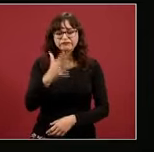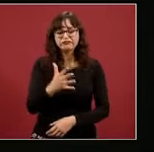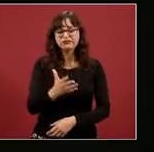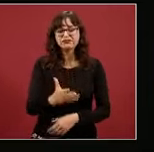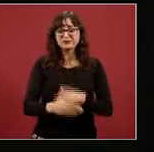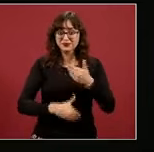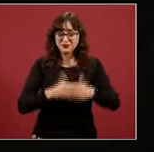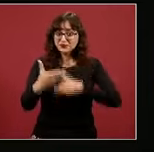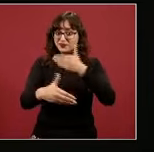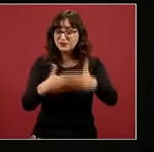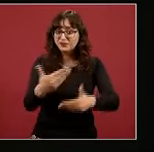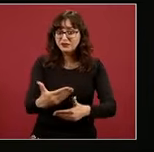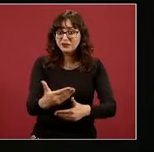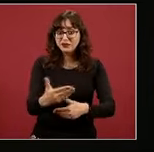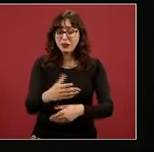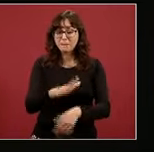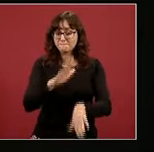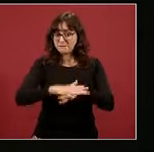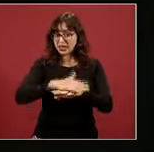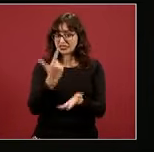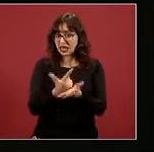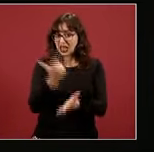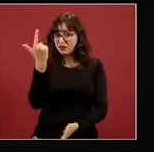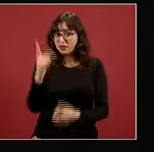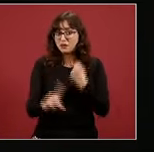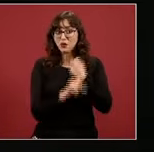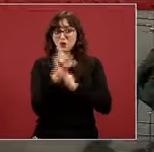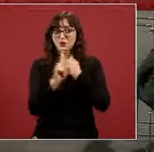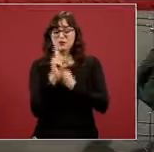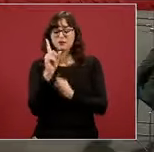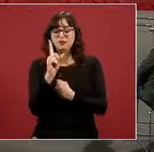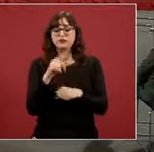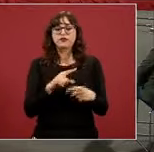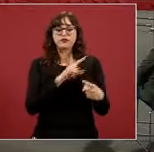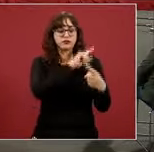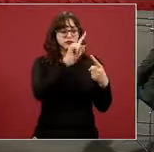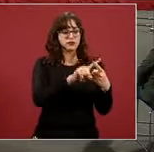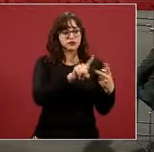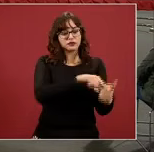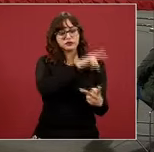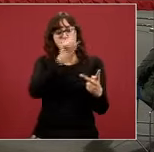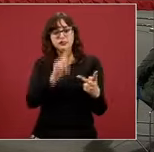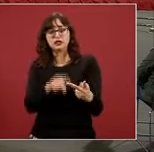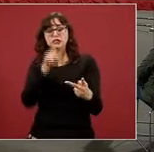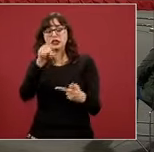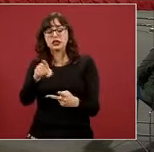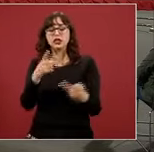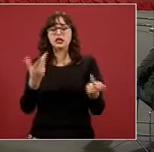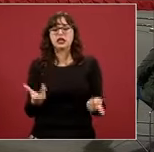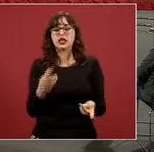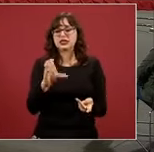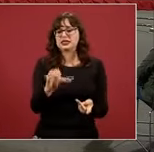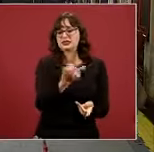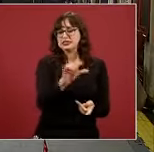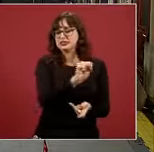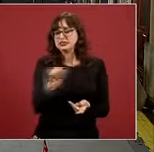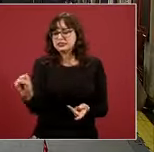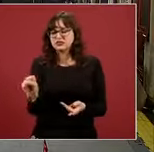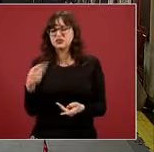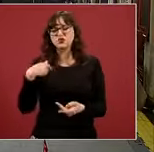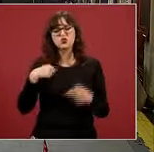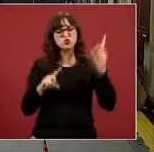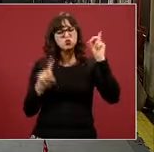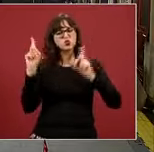puedan llevarnos a tener como efectos mucho más complicados, ¿no? Y sobre la conferencia interamericana, una duda